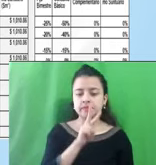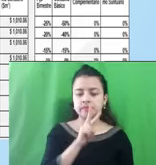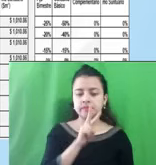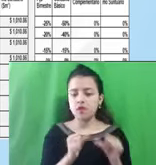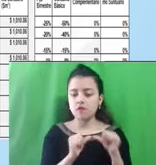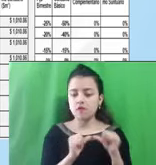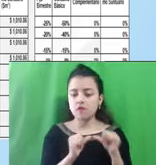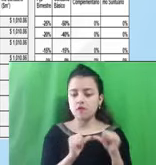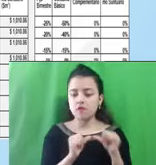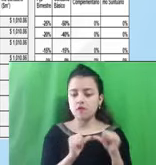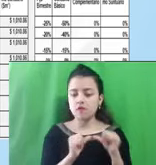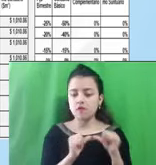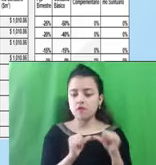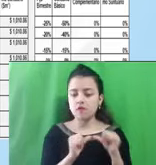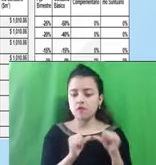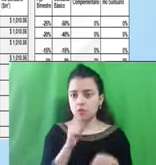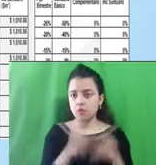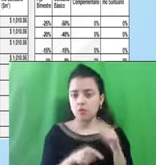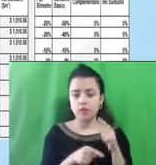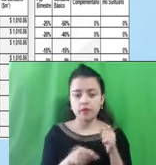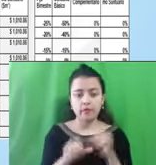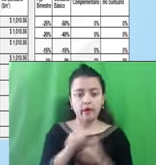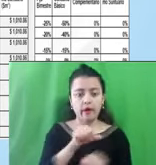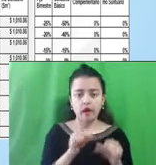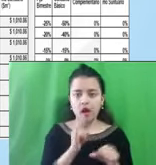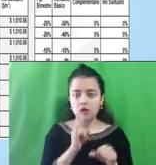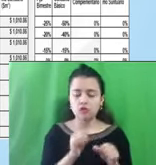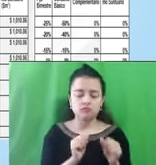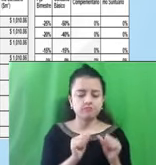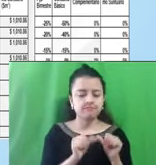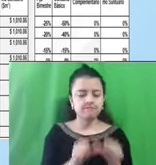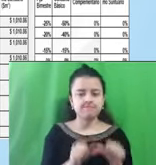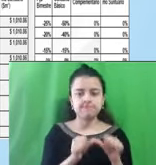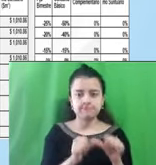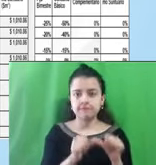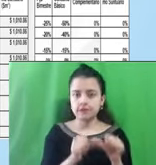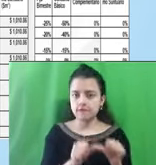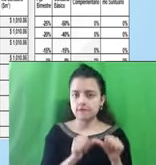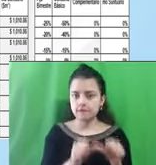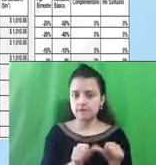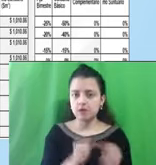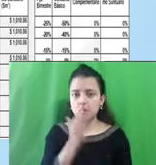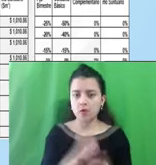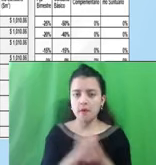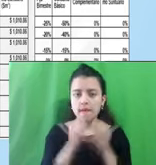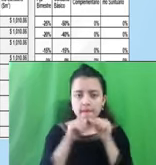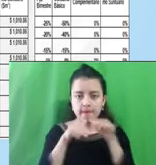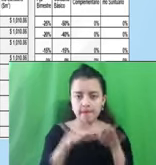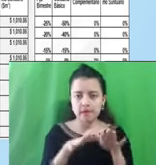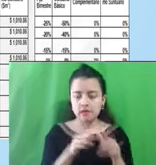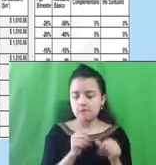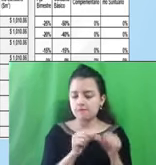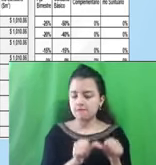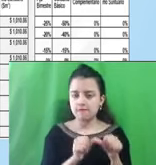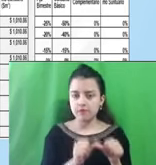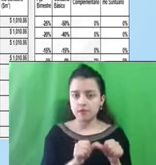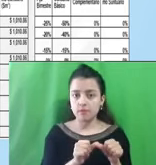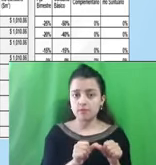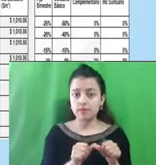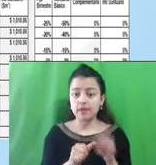ajuste ni alza a la tarifa por cuestiones de la pandemia. Una vez la CRA levantó